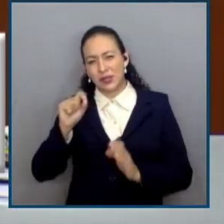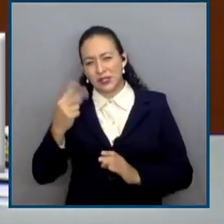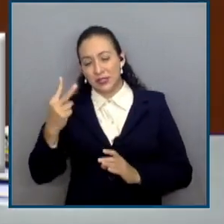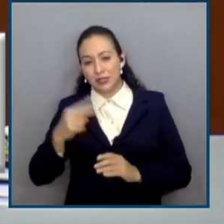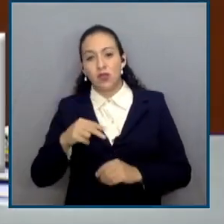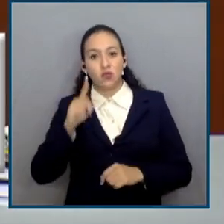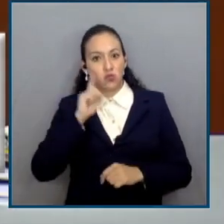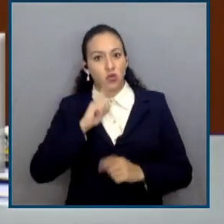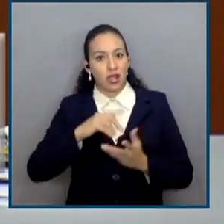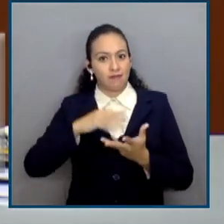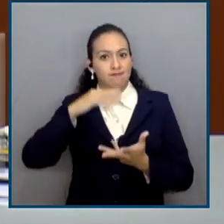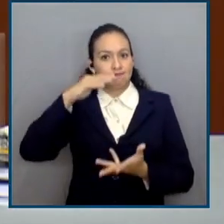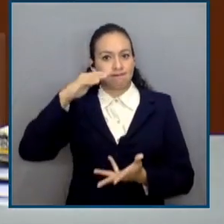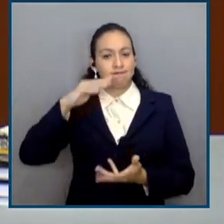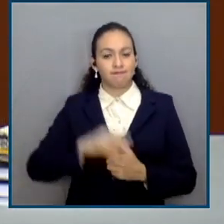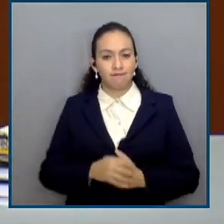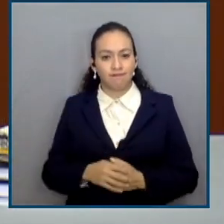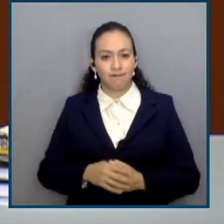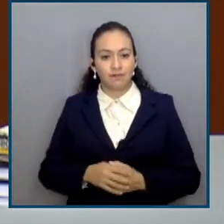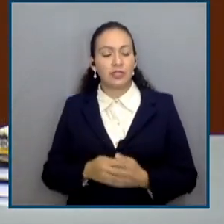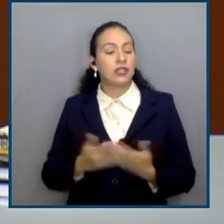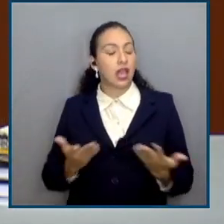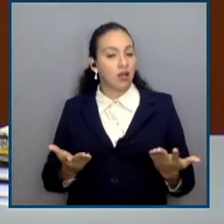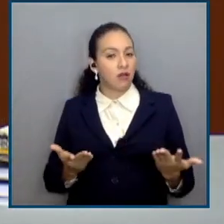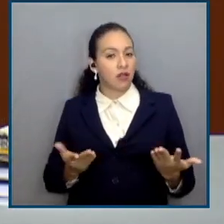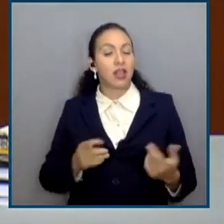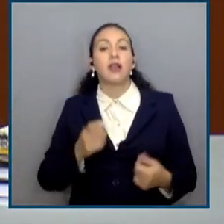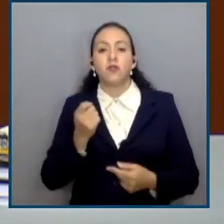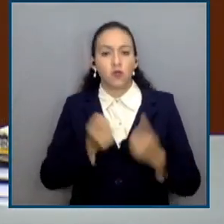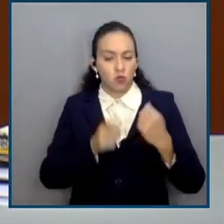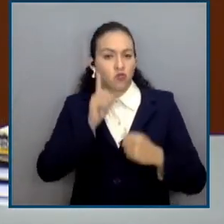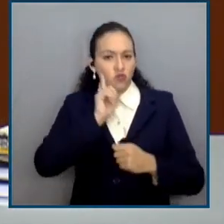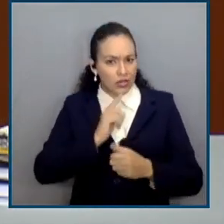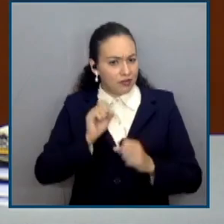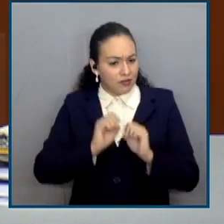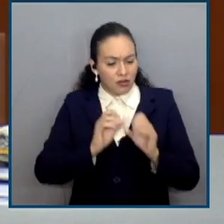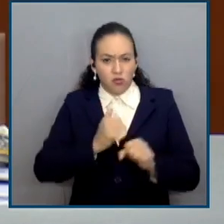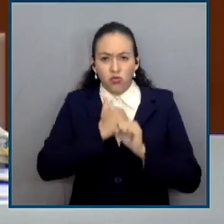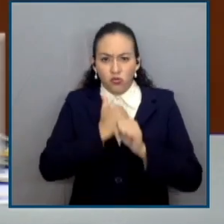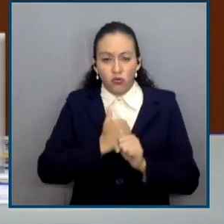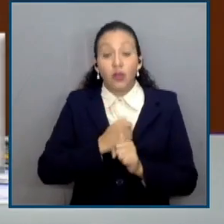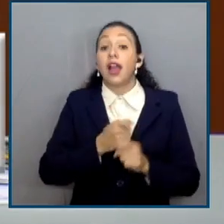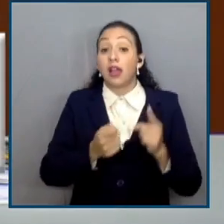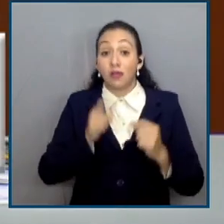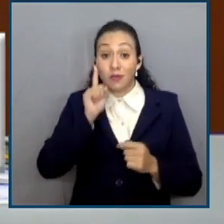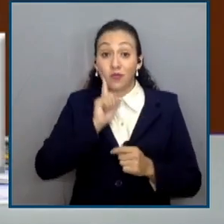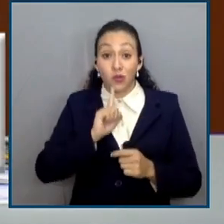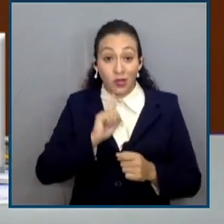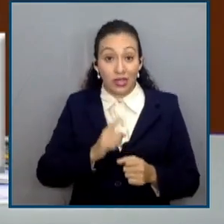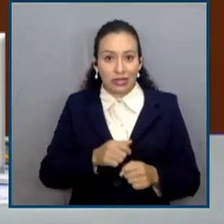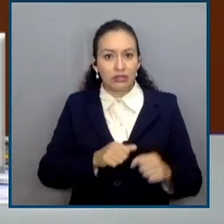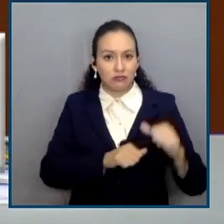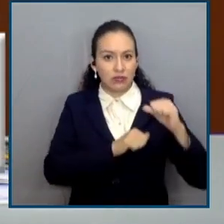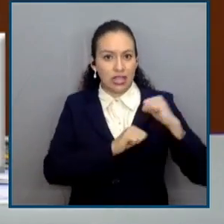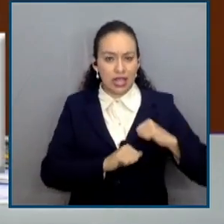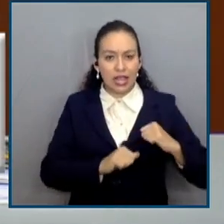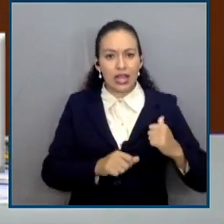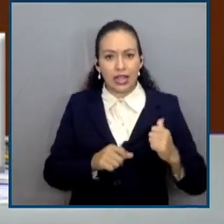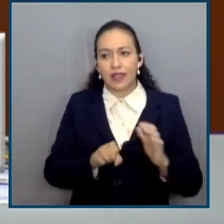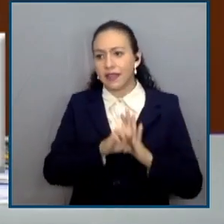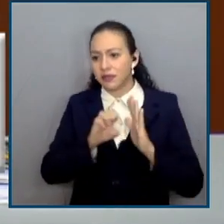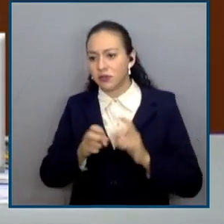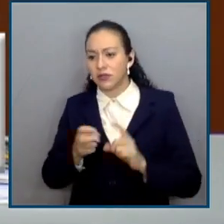alto, ¿no? Las que terminan siendo criminalizadas, incluso haciéndose cargo de hechos o actos vinculados a los hombres que